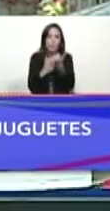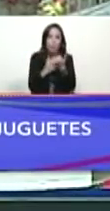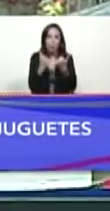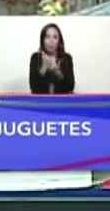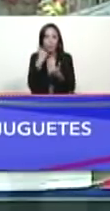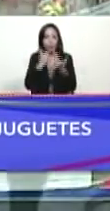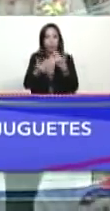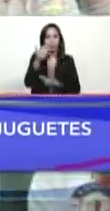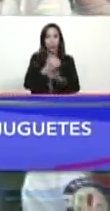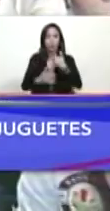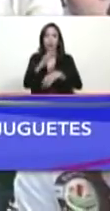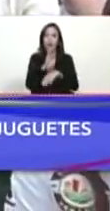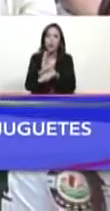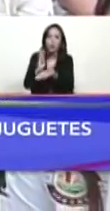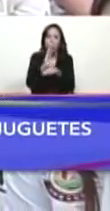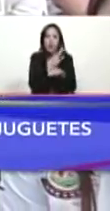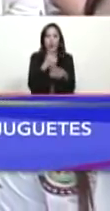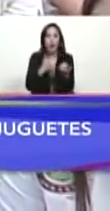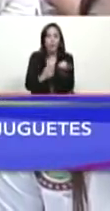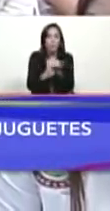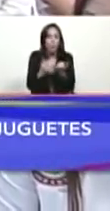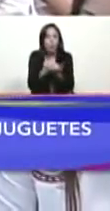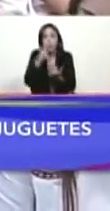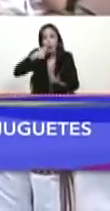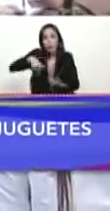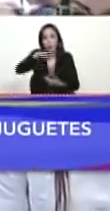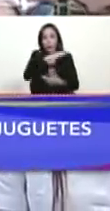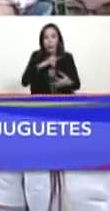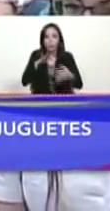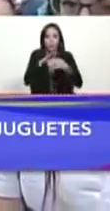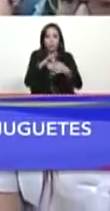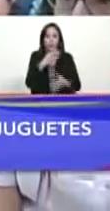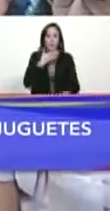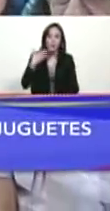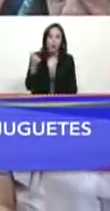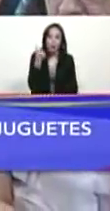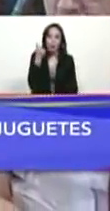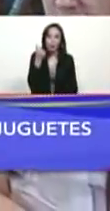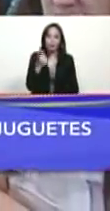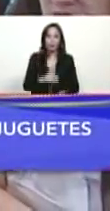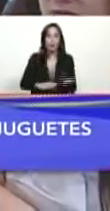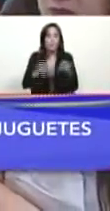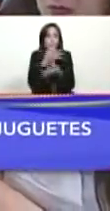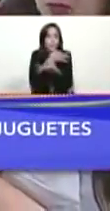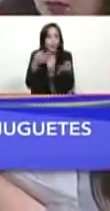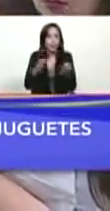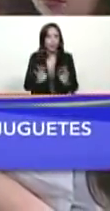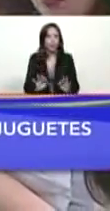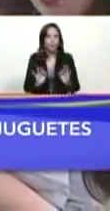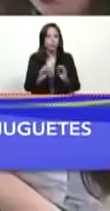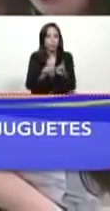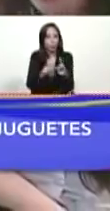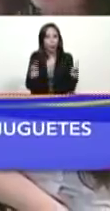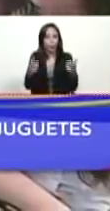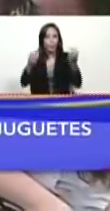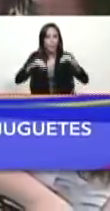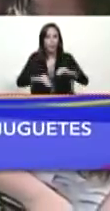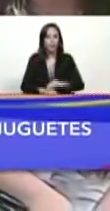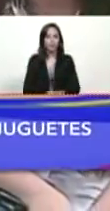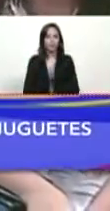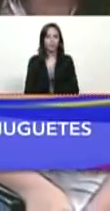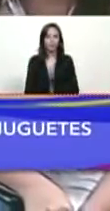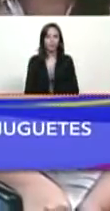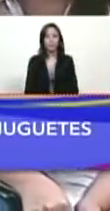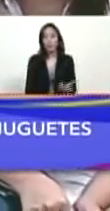protección social, el acompañamiento del pueblo. Mejorarlo, perfeccionarlo, ampliarlo. Si